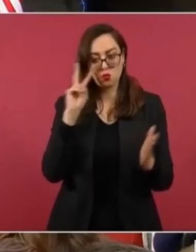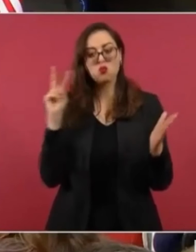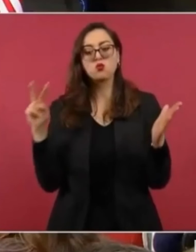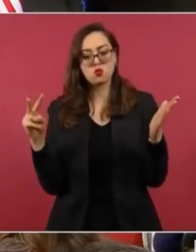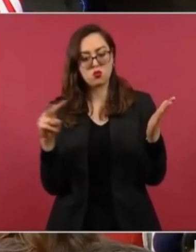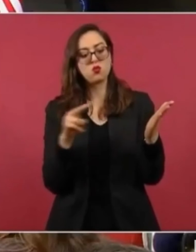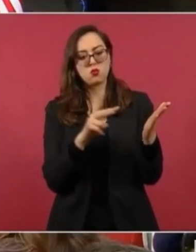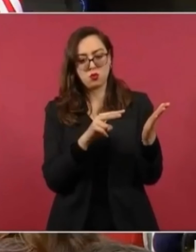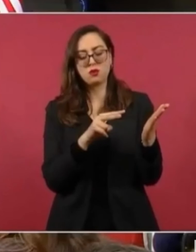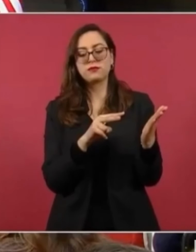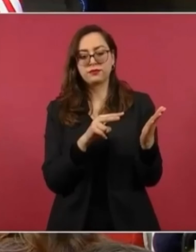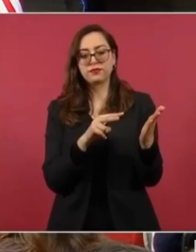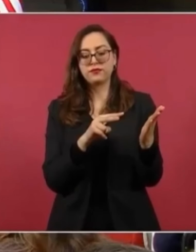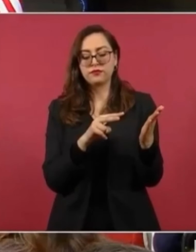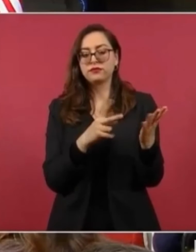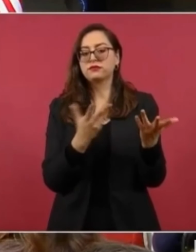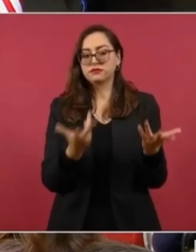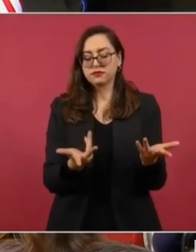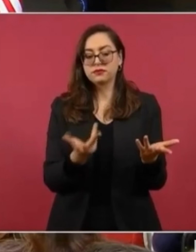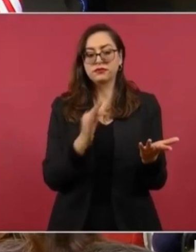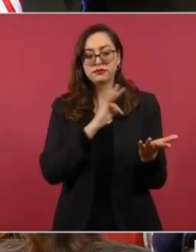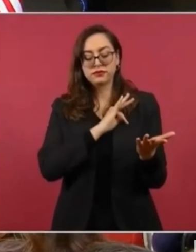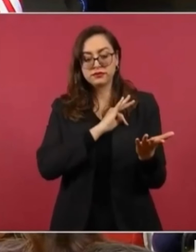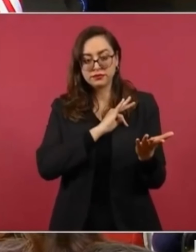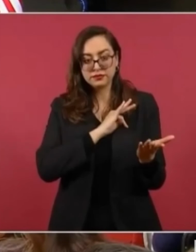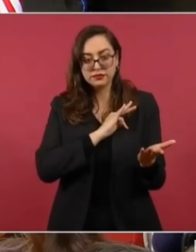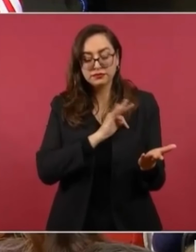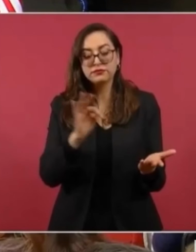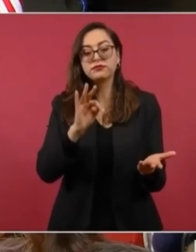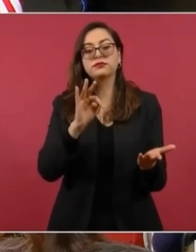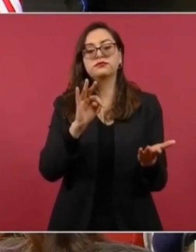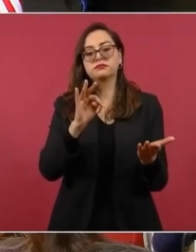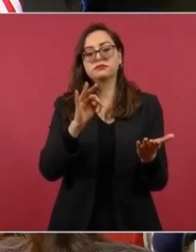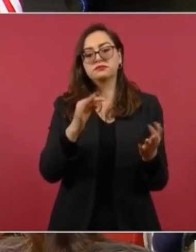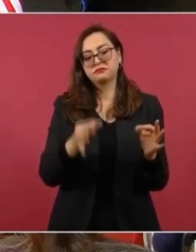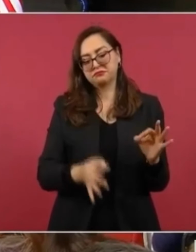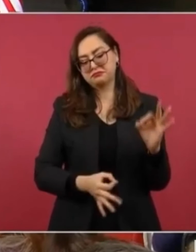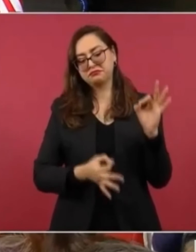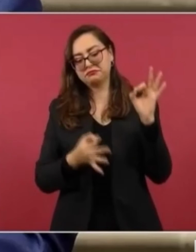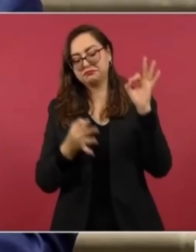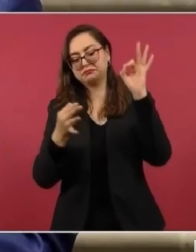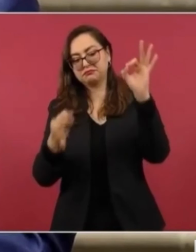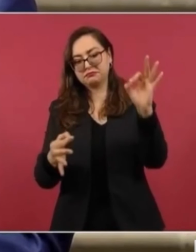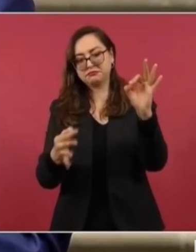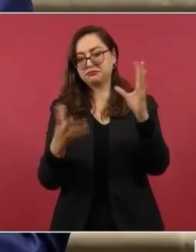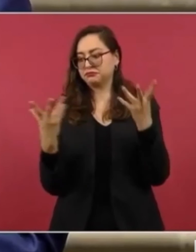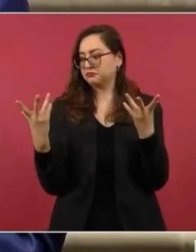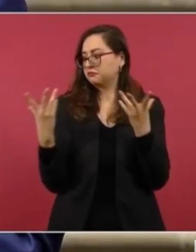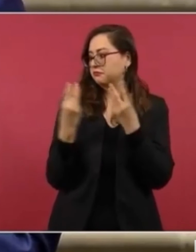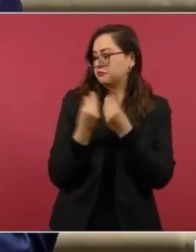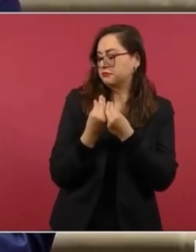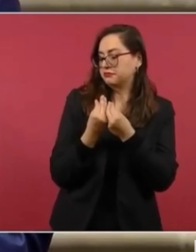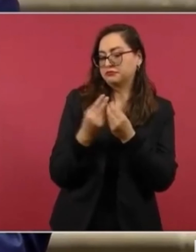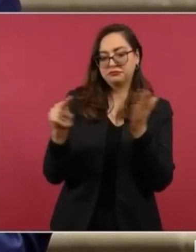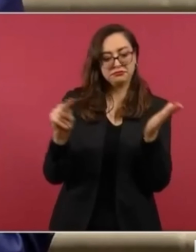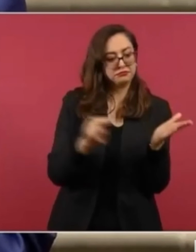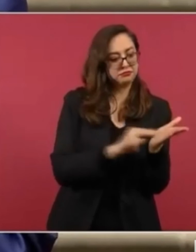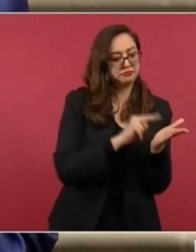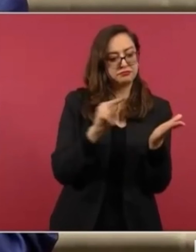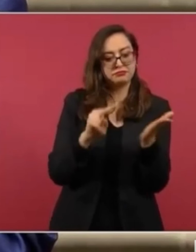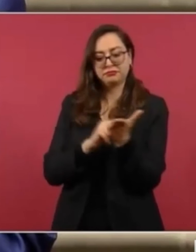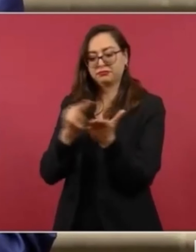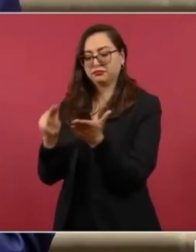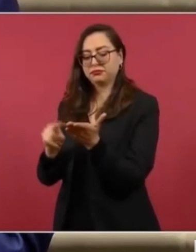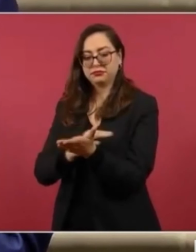van a saberlo, a través de un comunicado conjunto que se